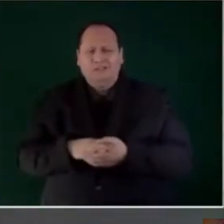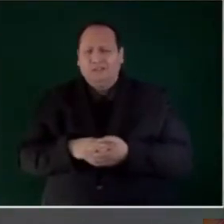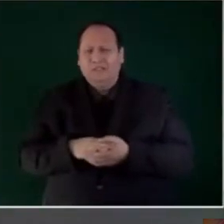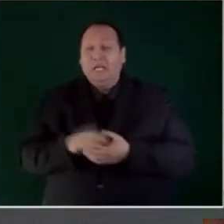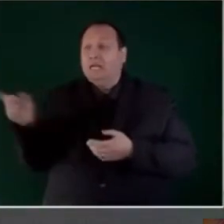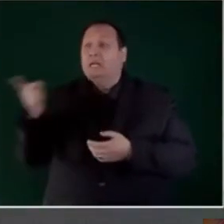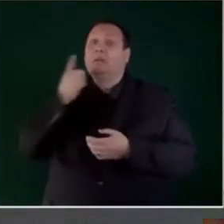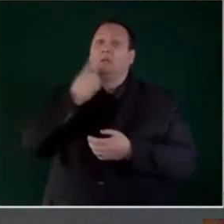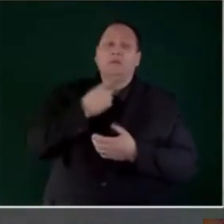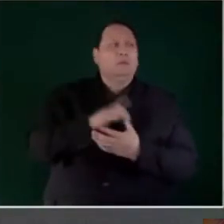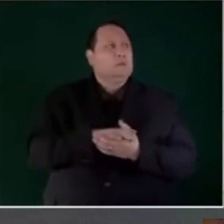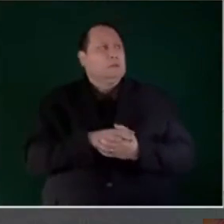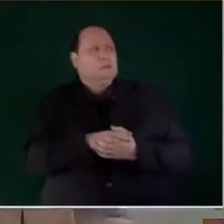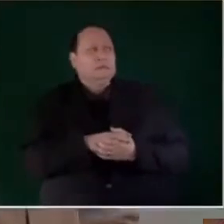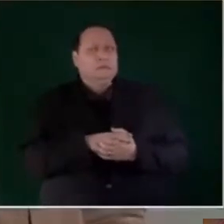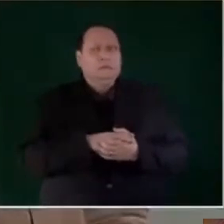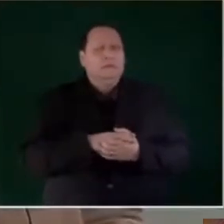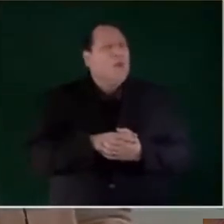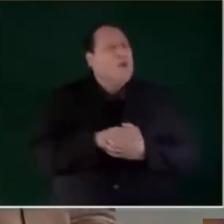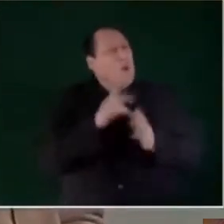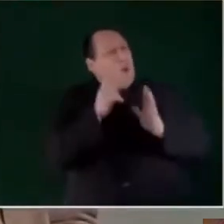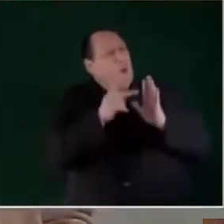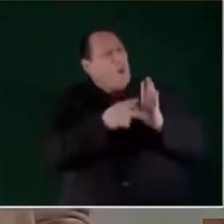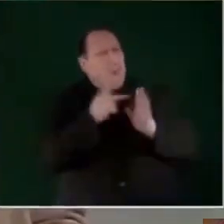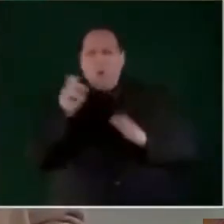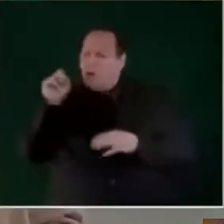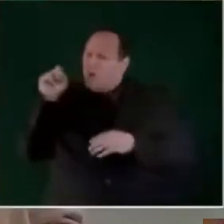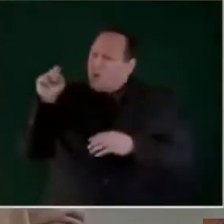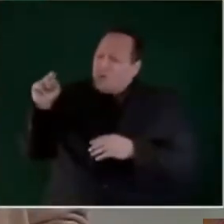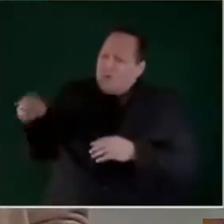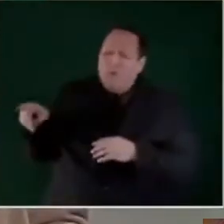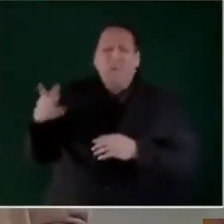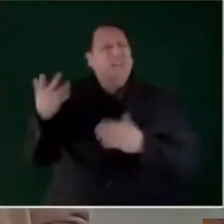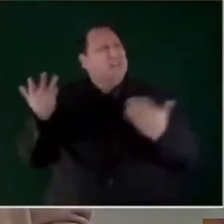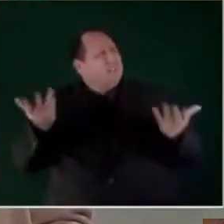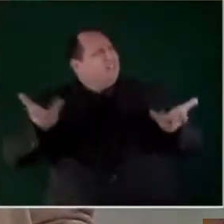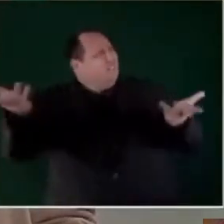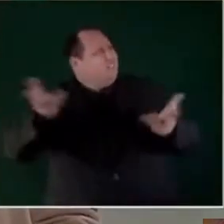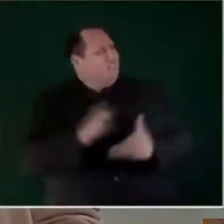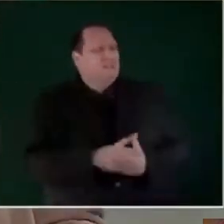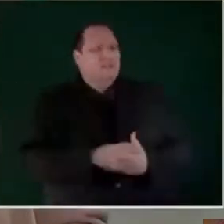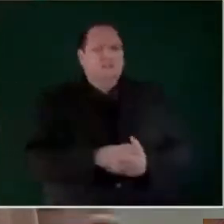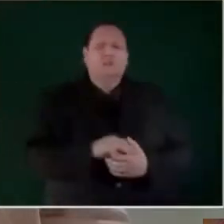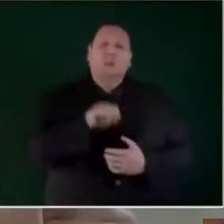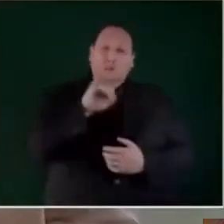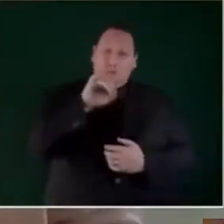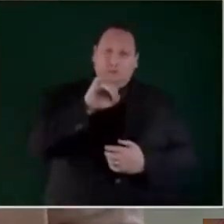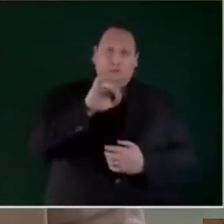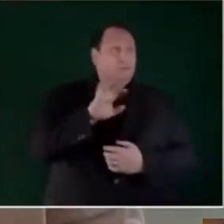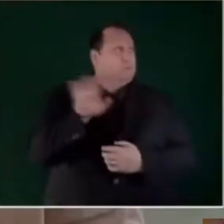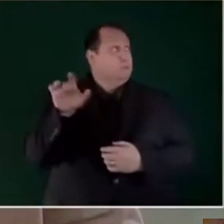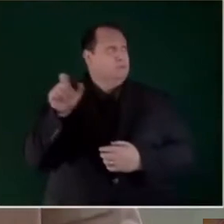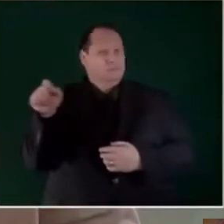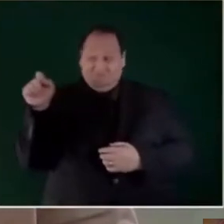me dicen, volvieron a quedar lo mismo. Pues sí,